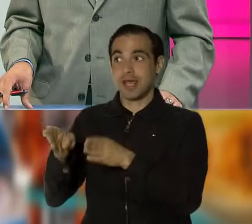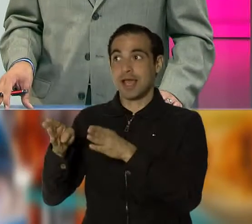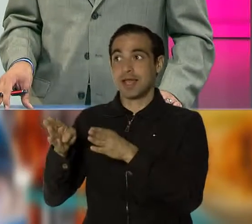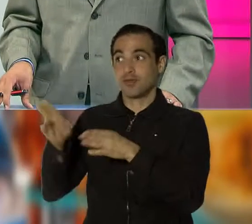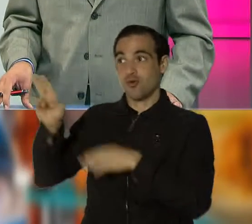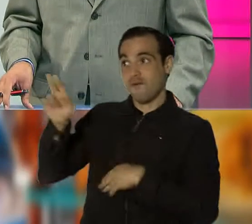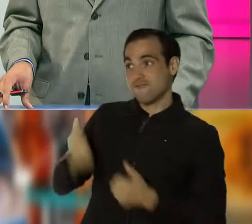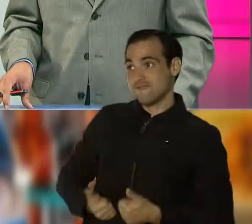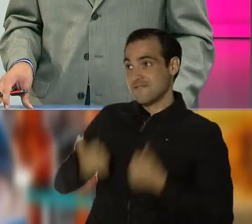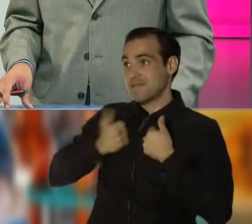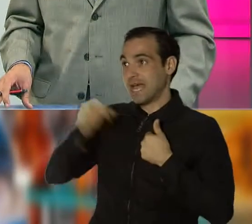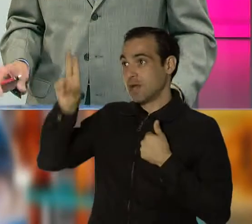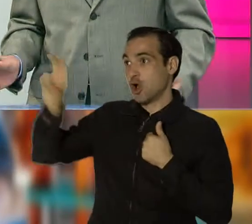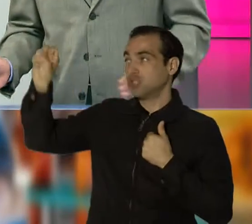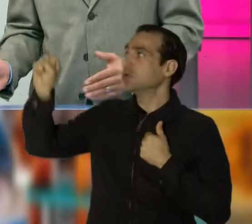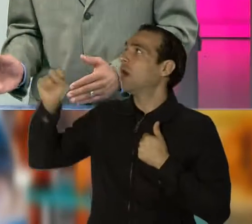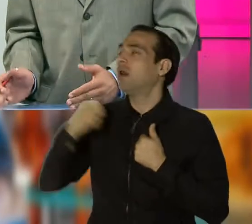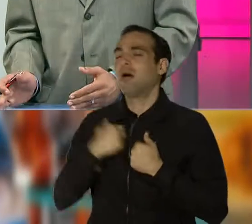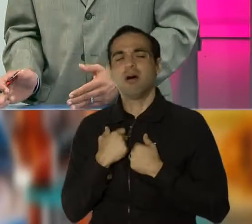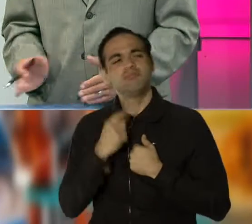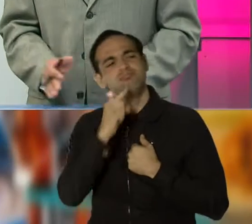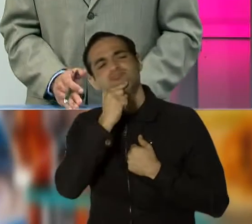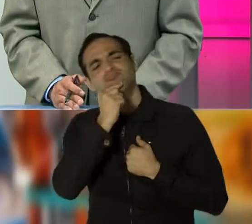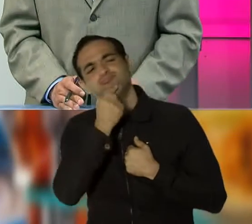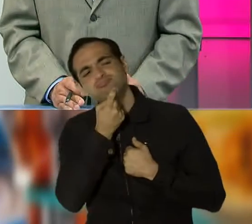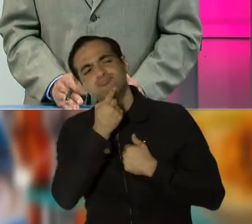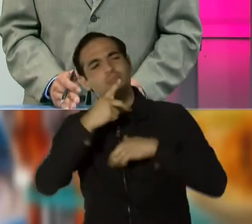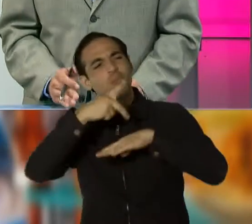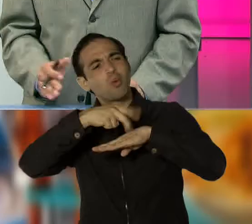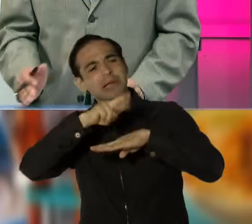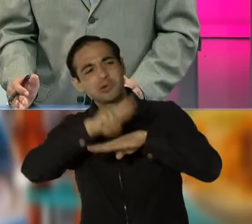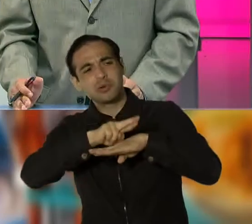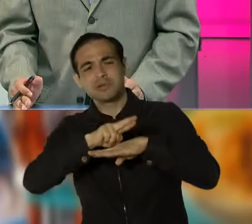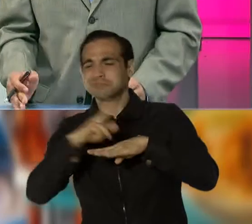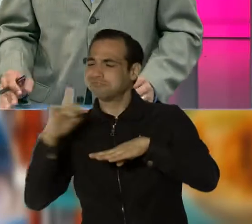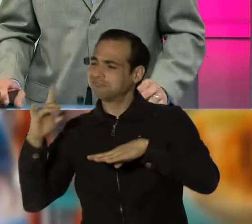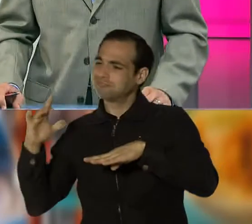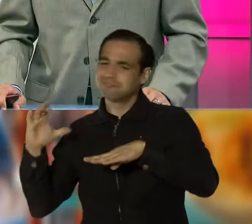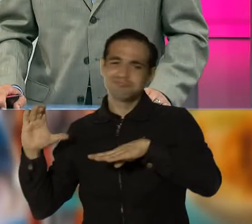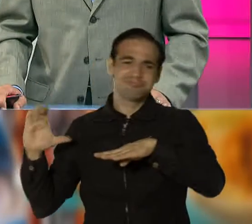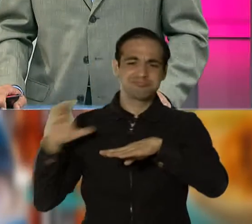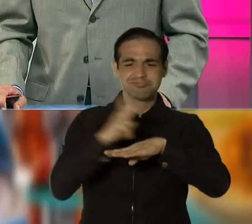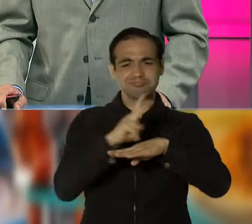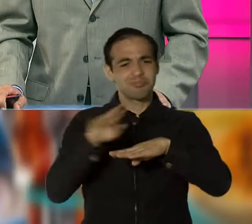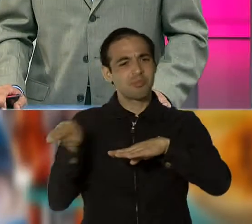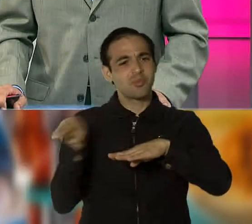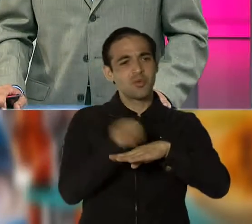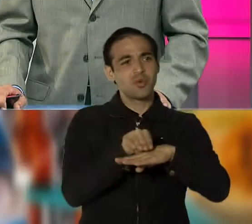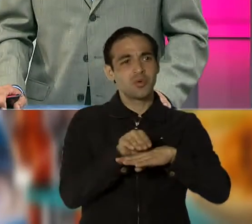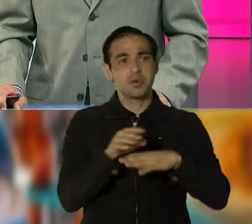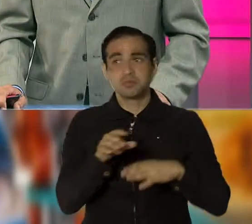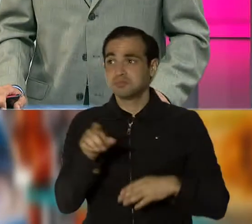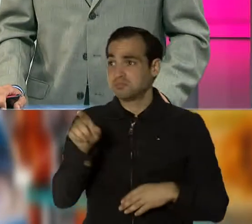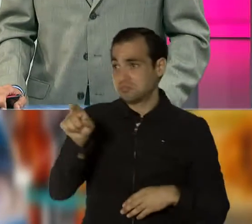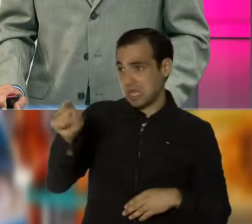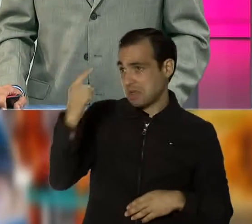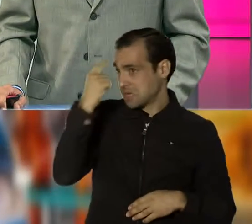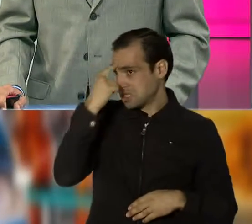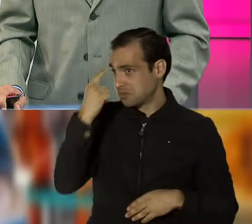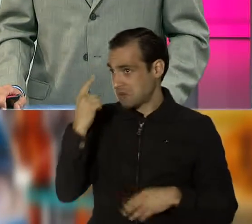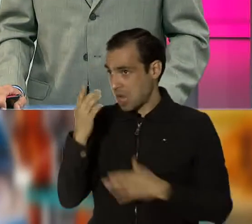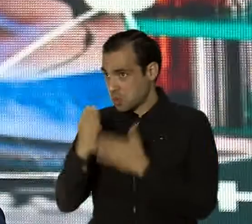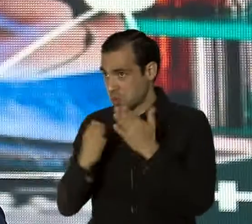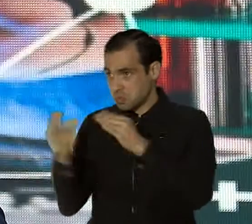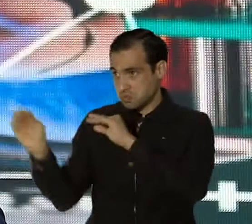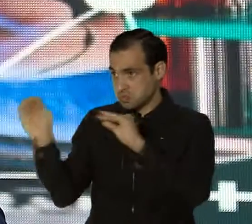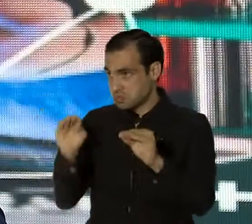Rico con intención de alquilar o de comprar? Pues mira, los que se han ido